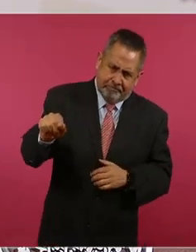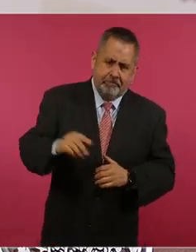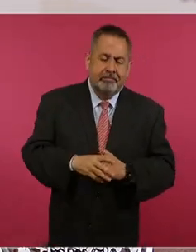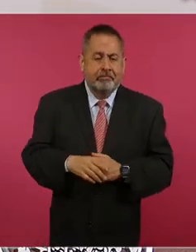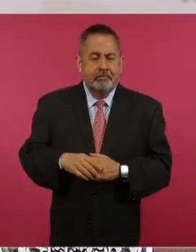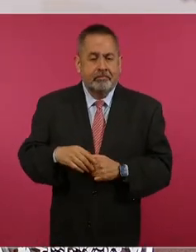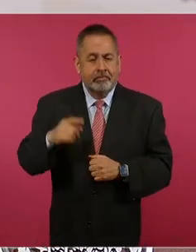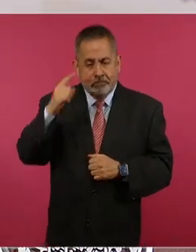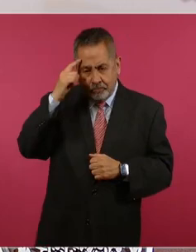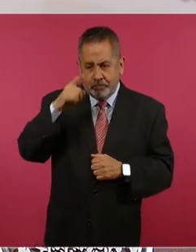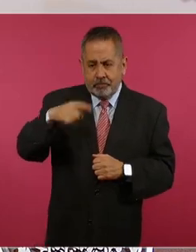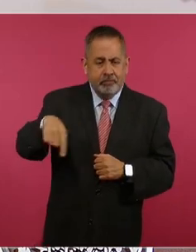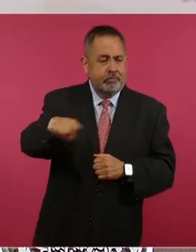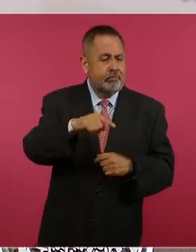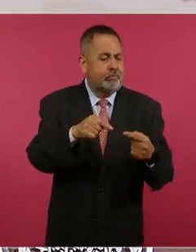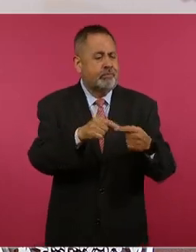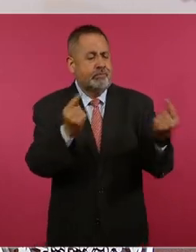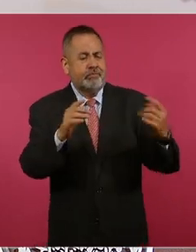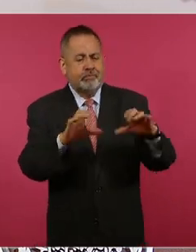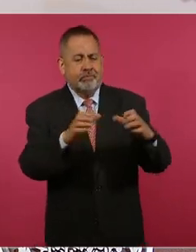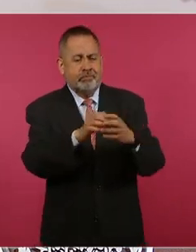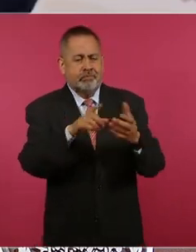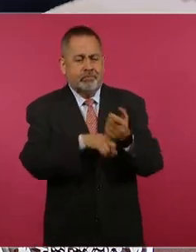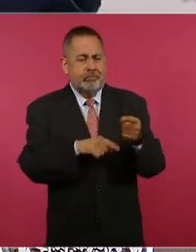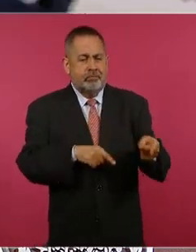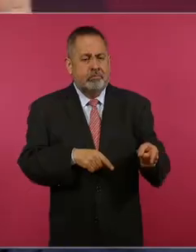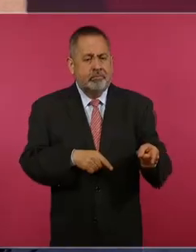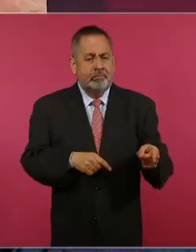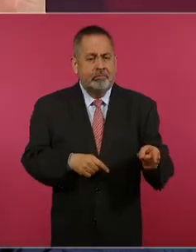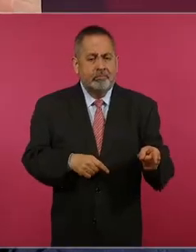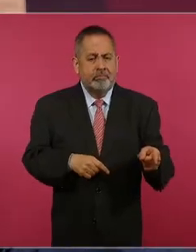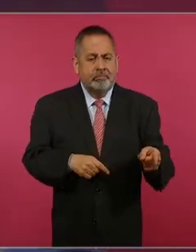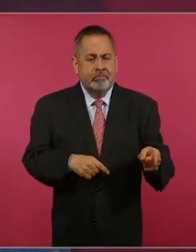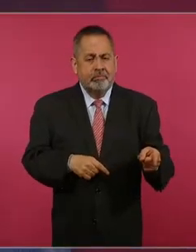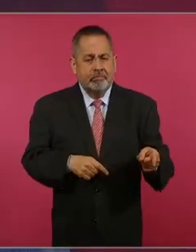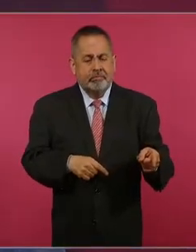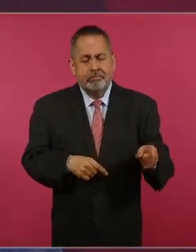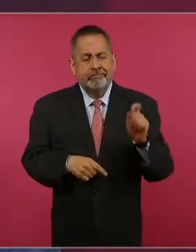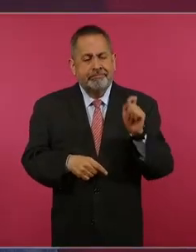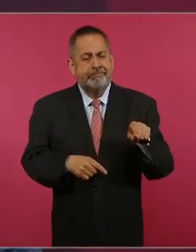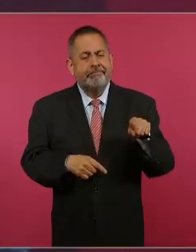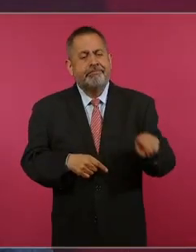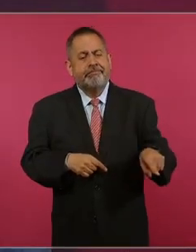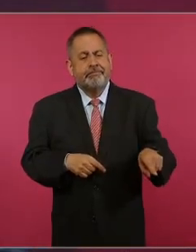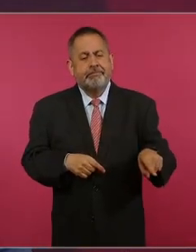los del bloque conservador han tomado